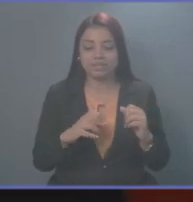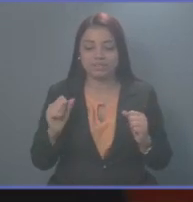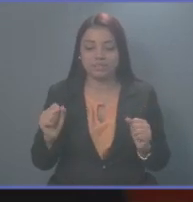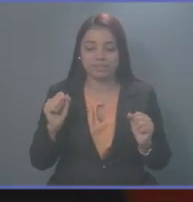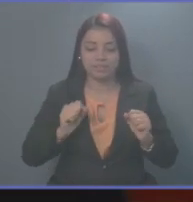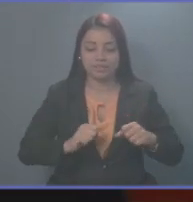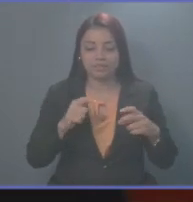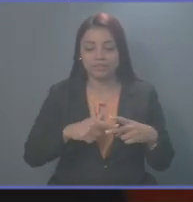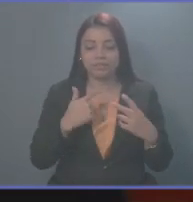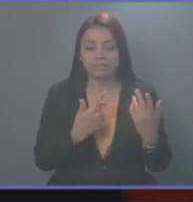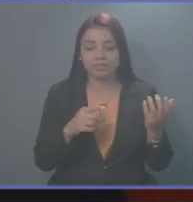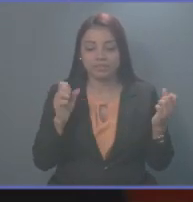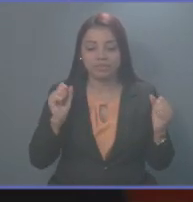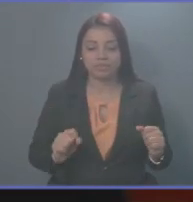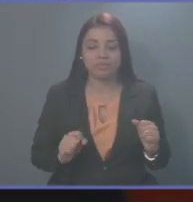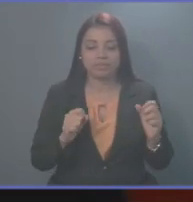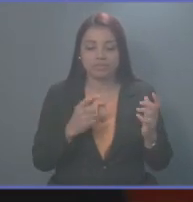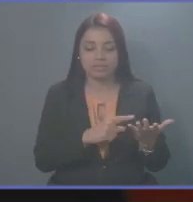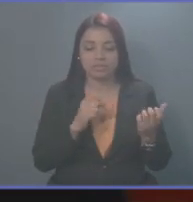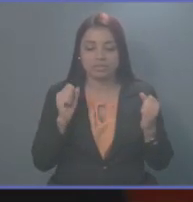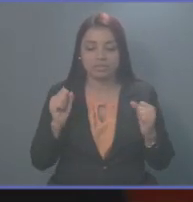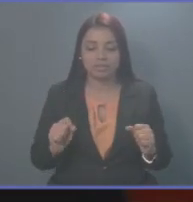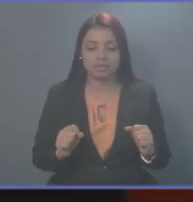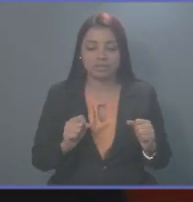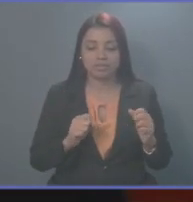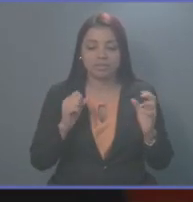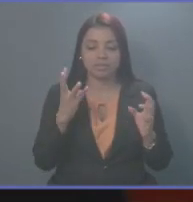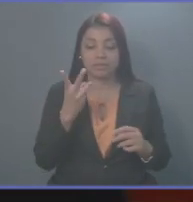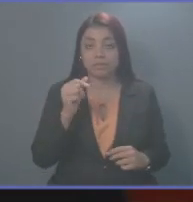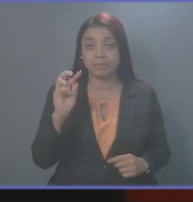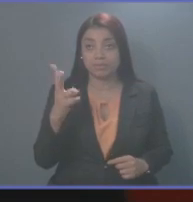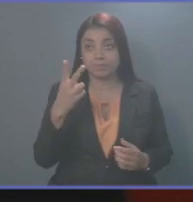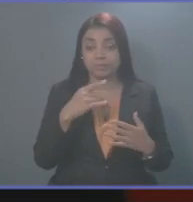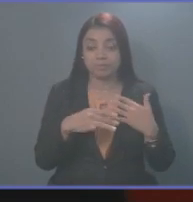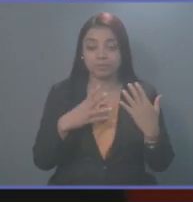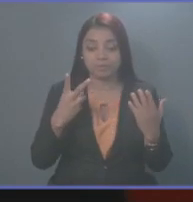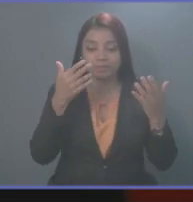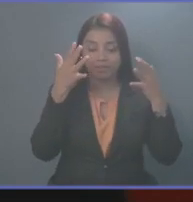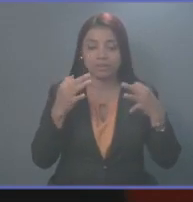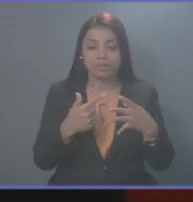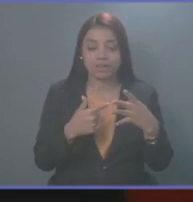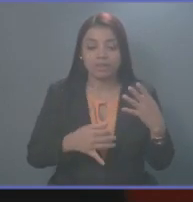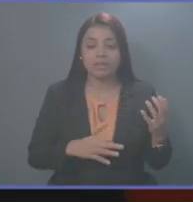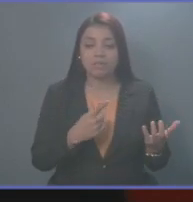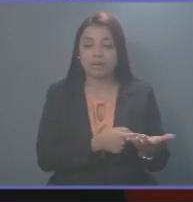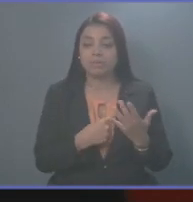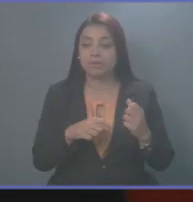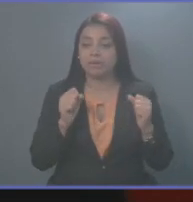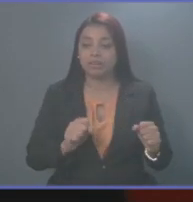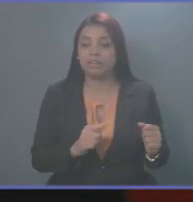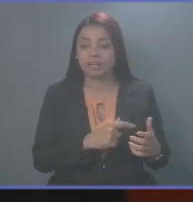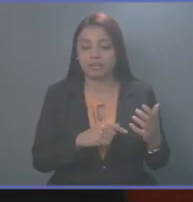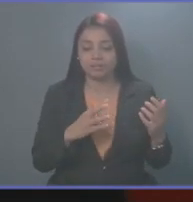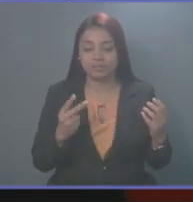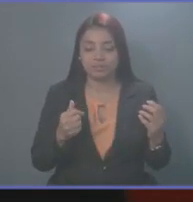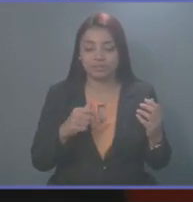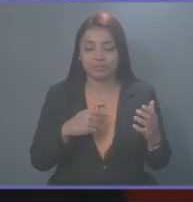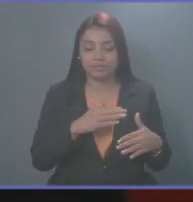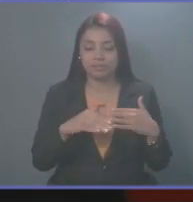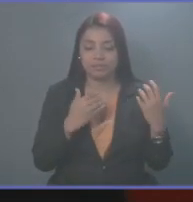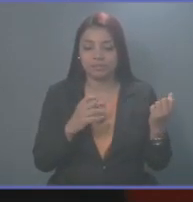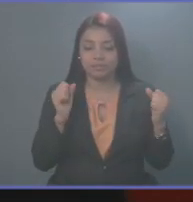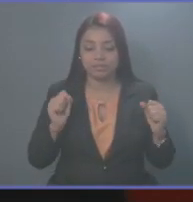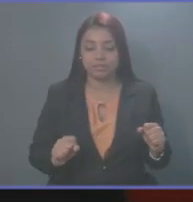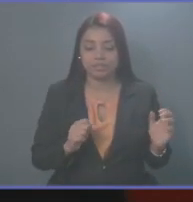la libertad y justicia, valores de nuestra herencia humanista. Romanos 2, que por medio del decreto legislativo número 161, de